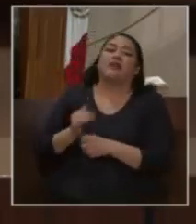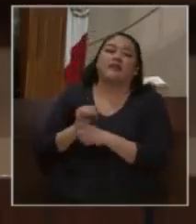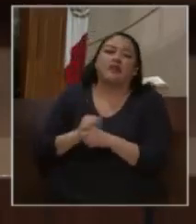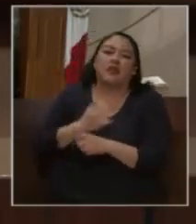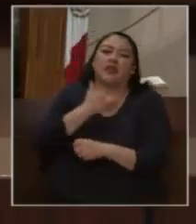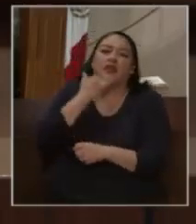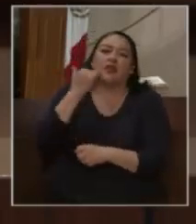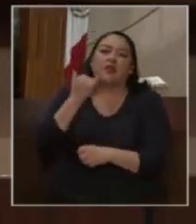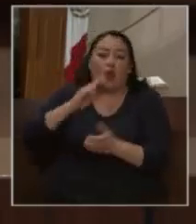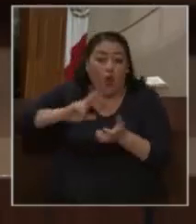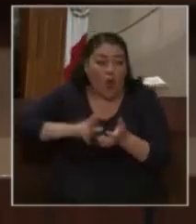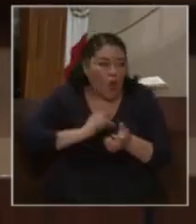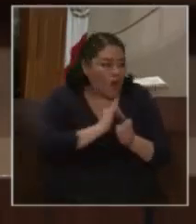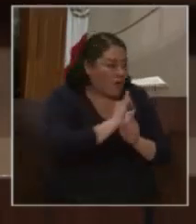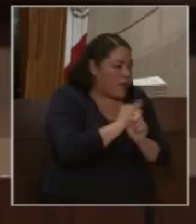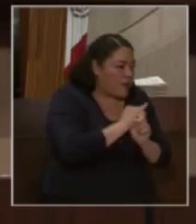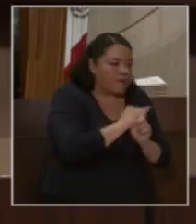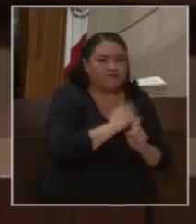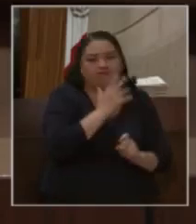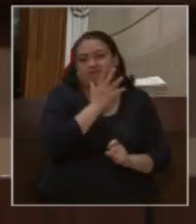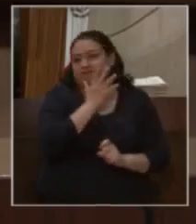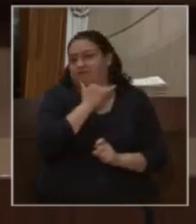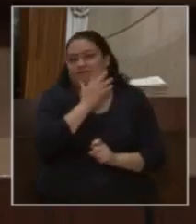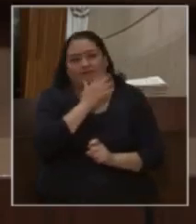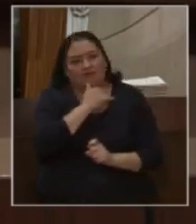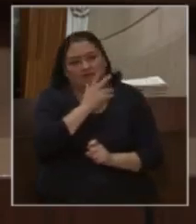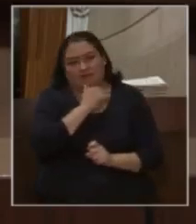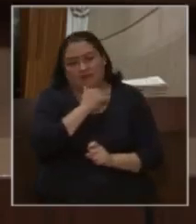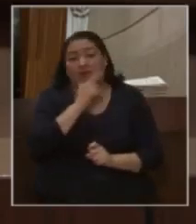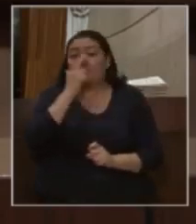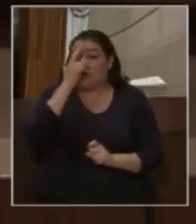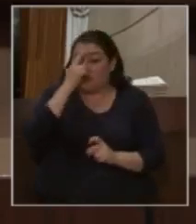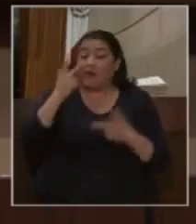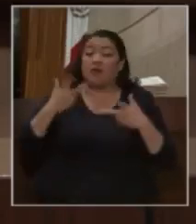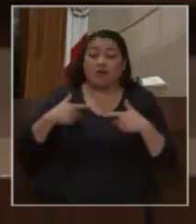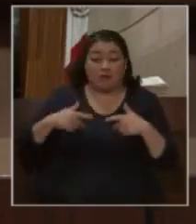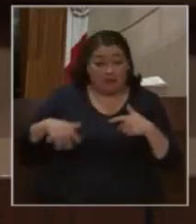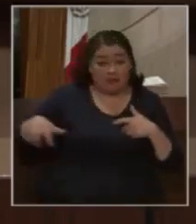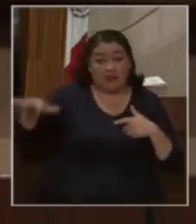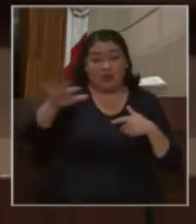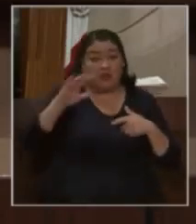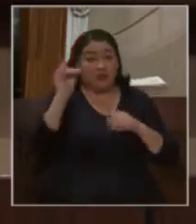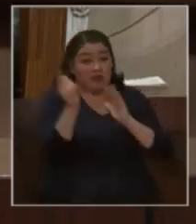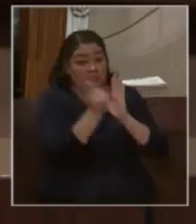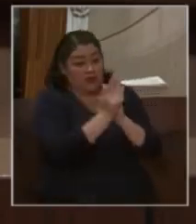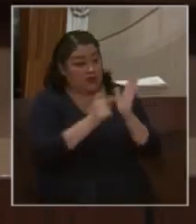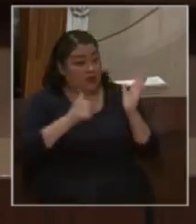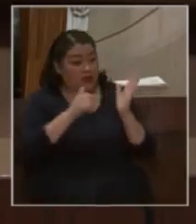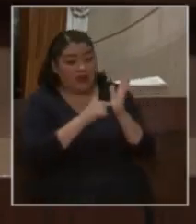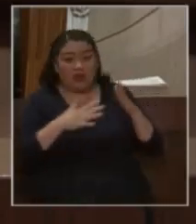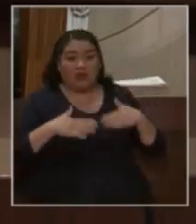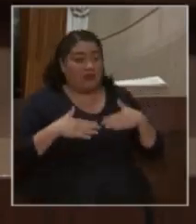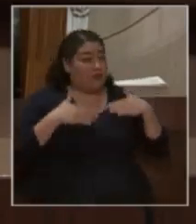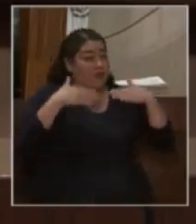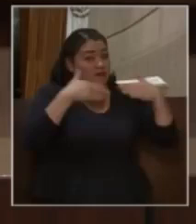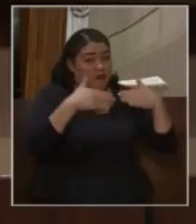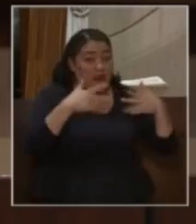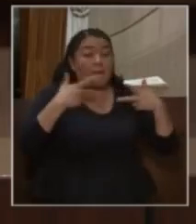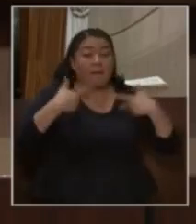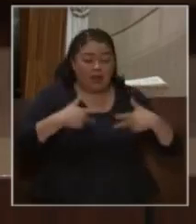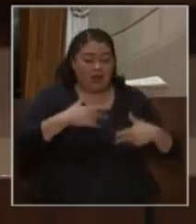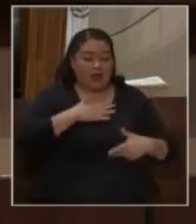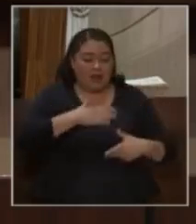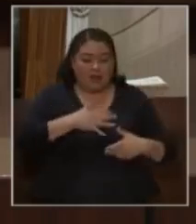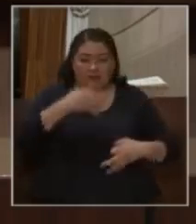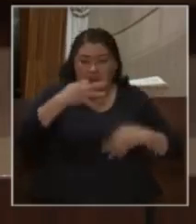procedimiento, pues ello sería contrario al principio de seguridad jurídica y el derecho de acceso a la justicia